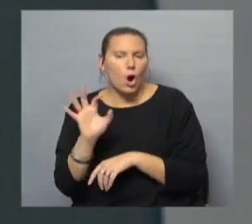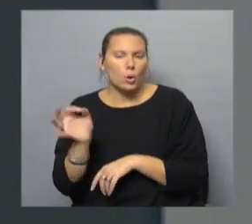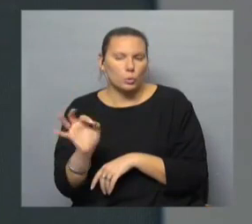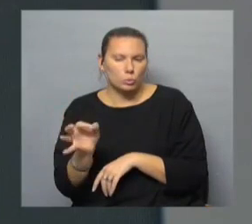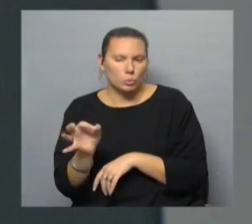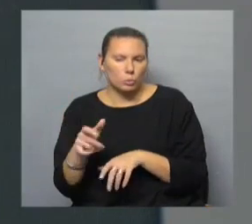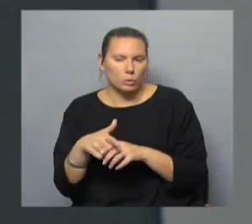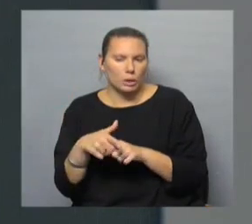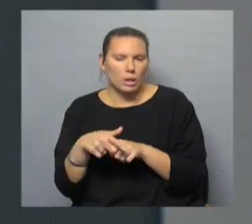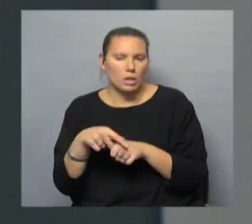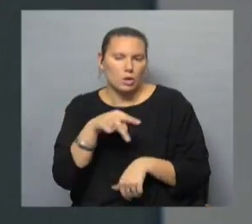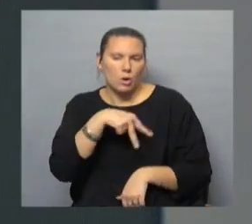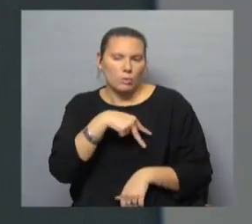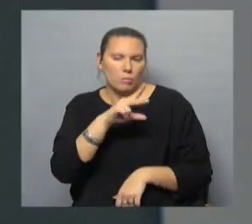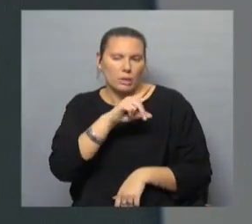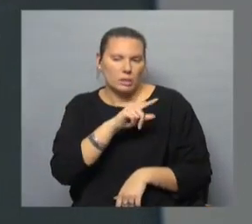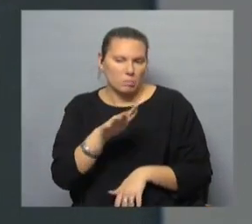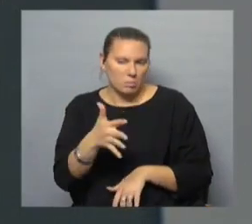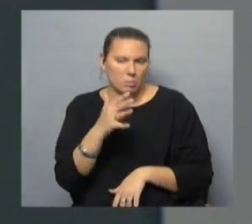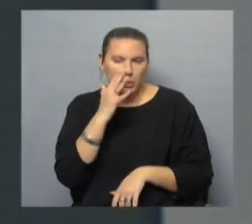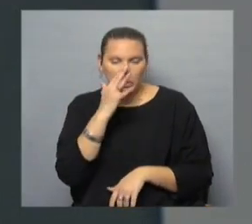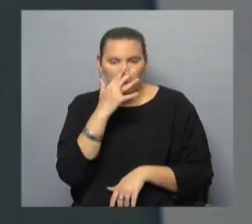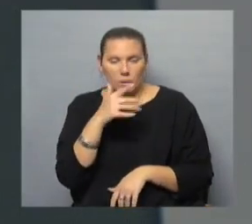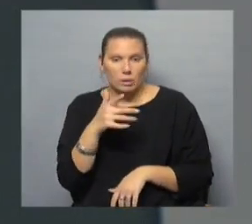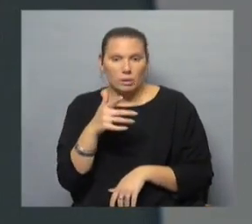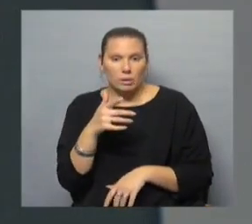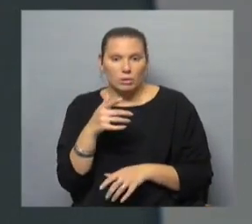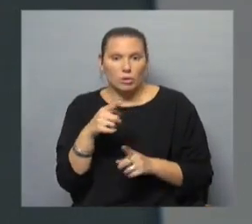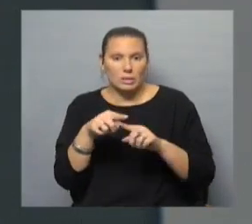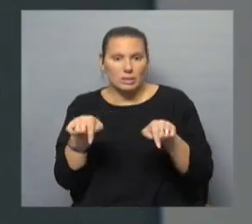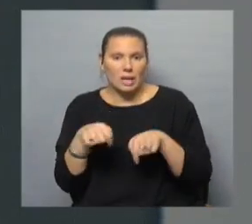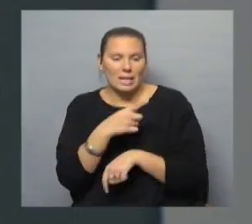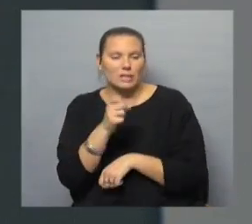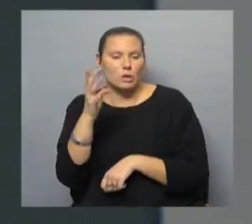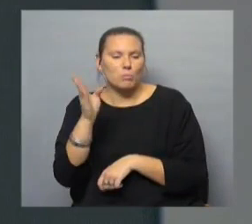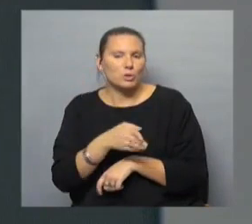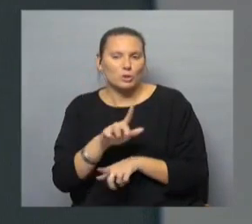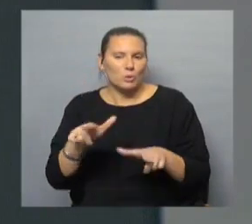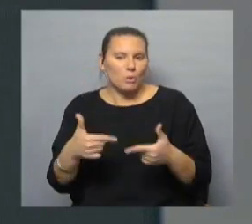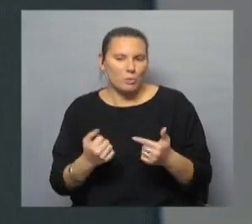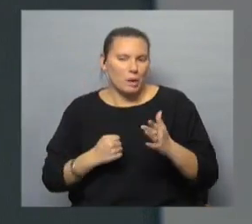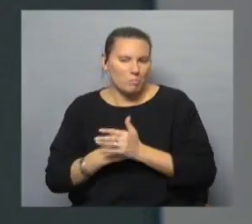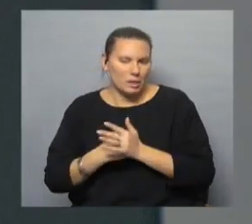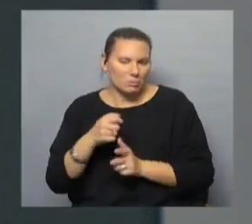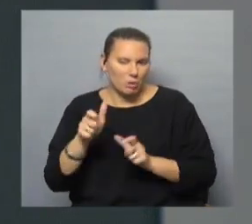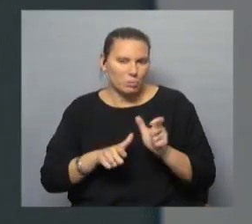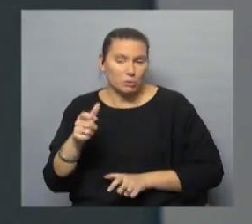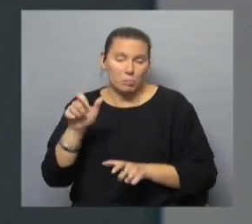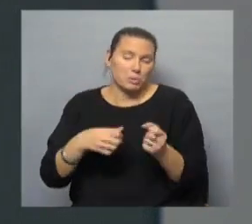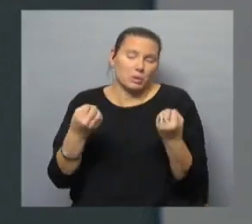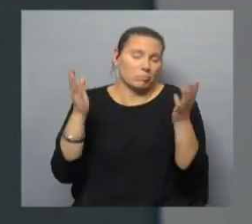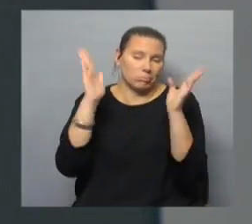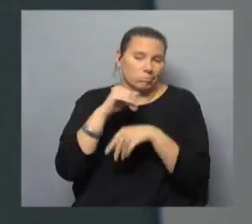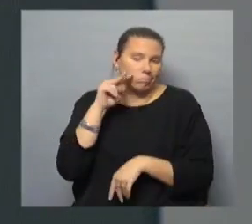octubre a noviembre, diciembre, una cosa así. ¿Y qué pasó? Era como todavía las salas no tenían 100%. Claro. Y entonces mucha gente que se quedó sin verla.